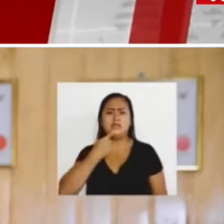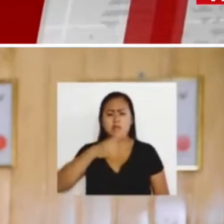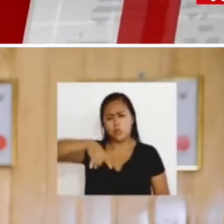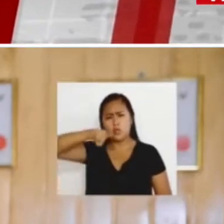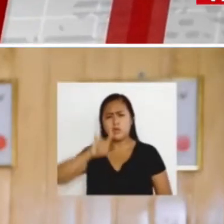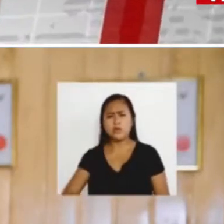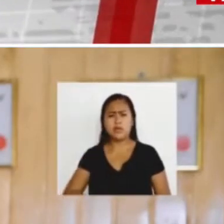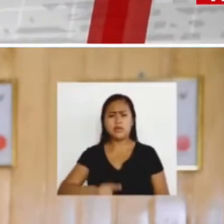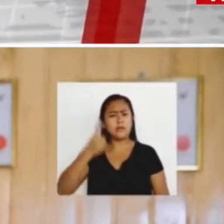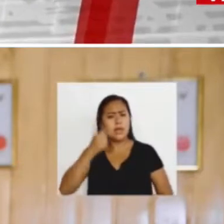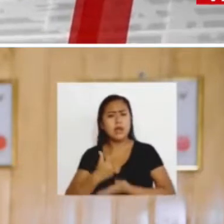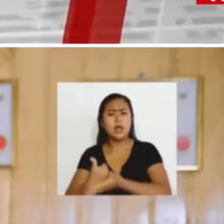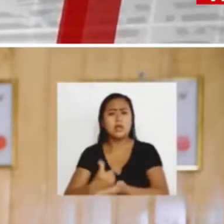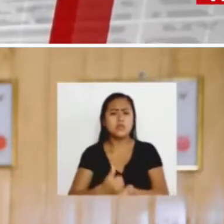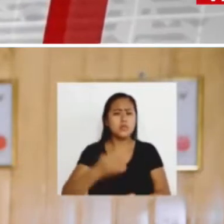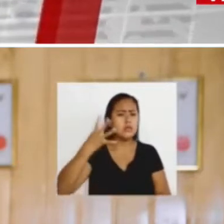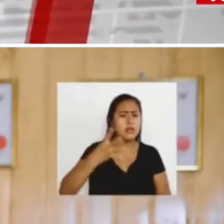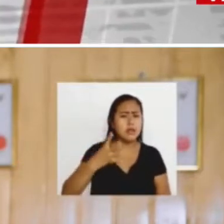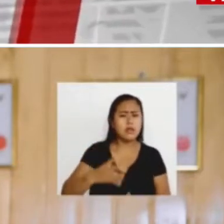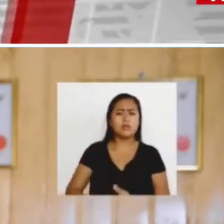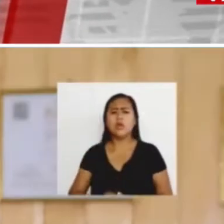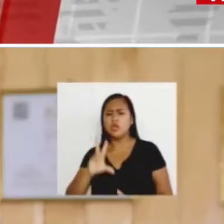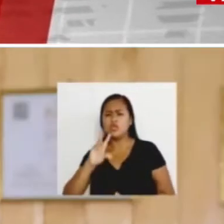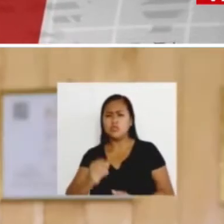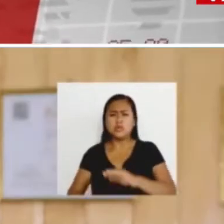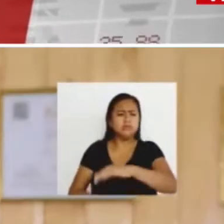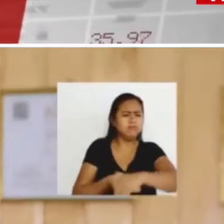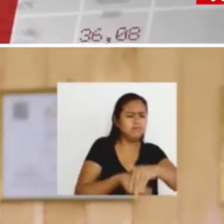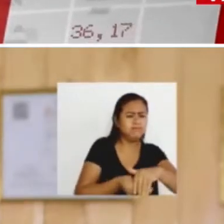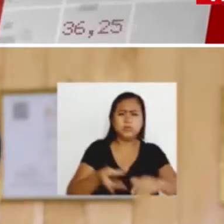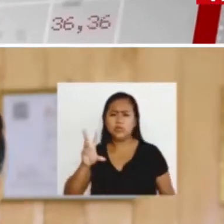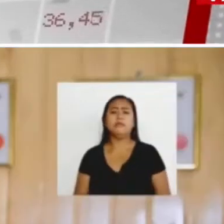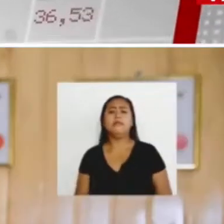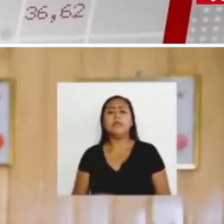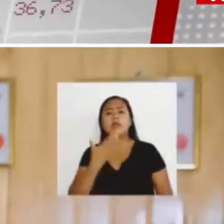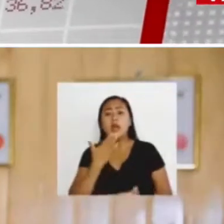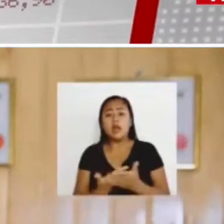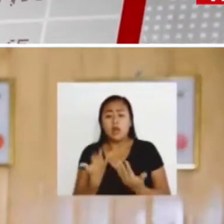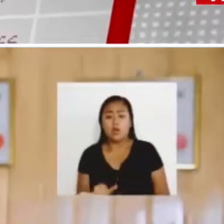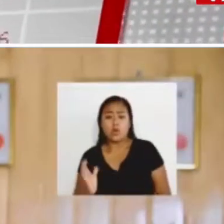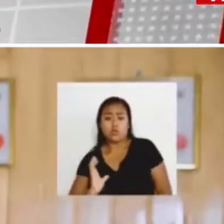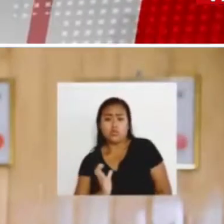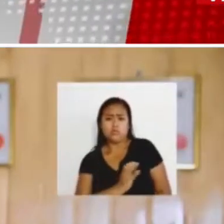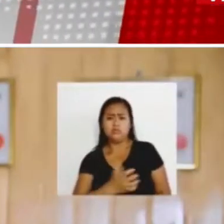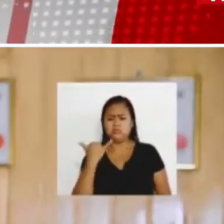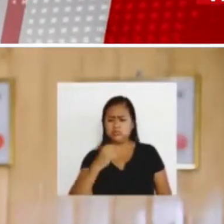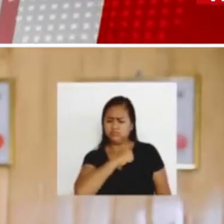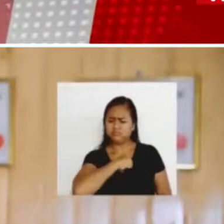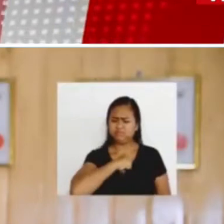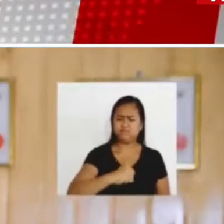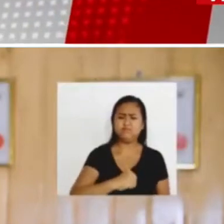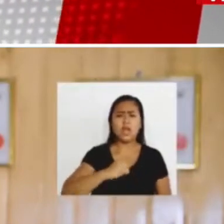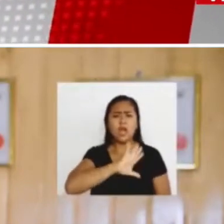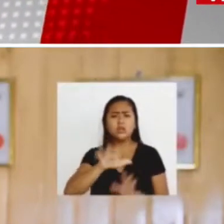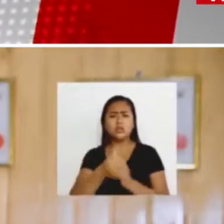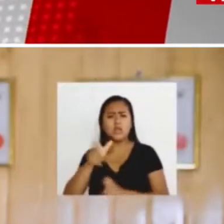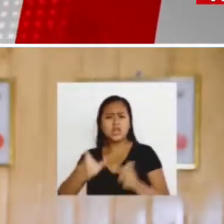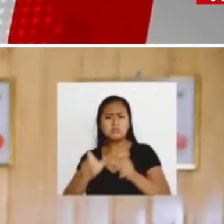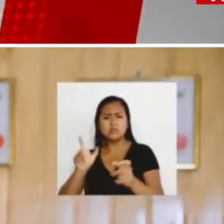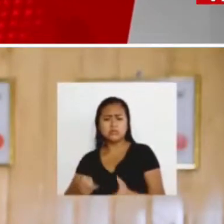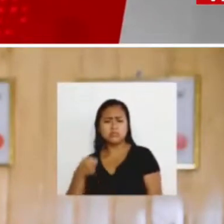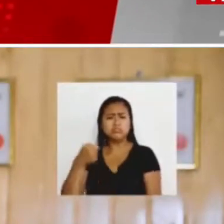producto de su esfuerzo, ahí no hay nada que hacer. Lo que nosotros estamos planteando es sencillamente de aquellos terrenos